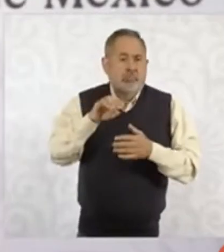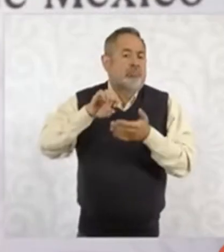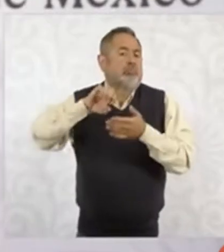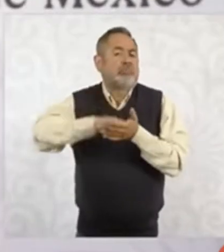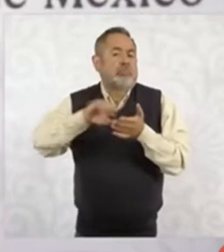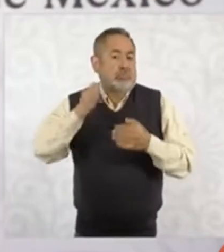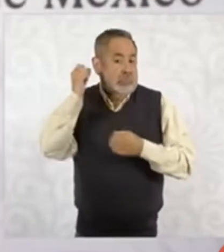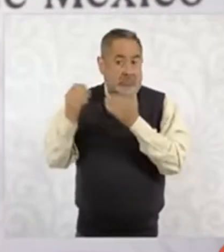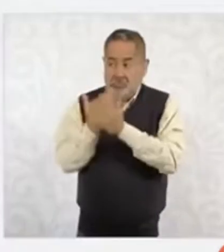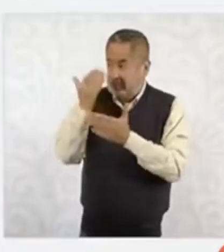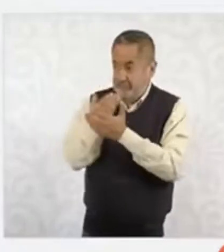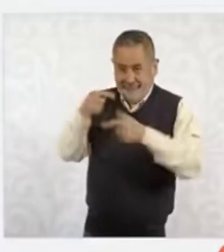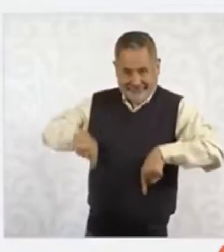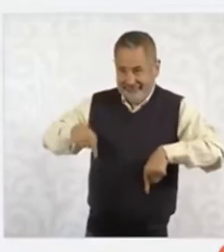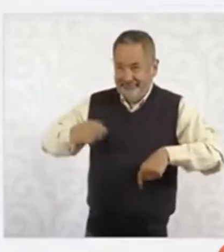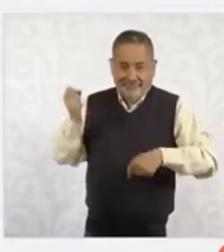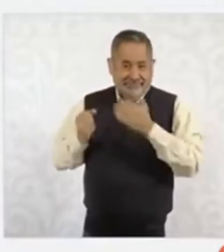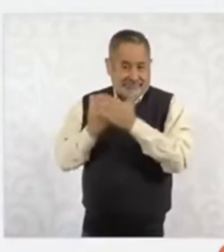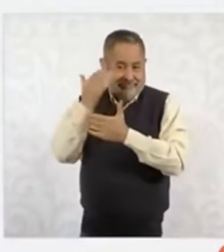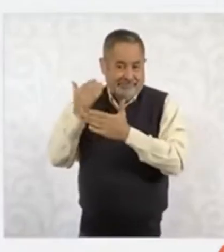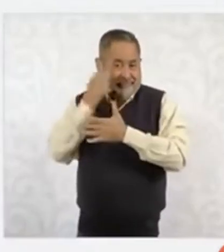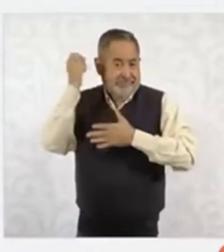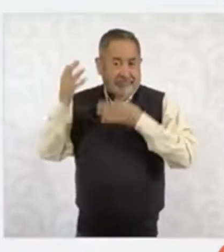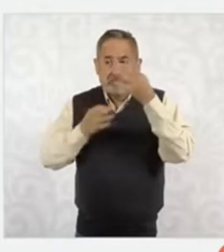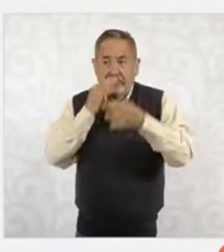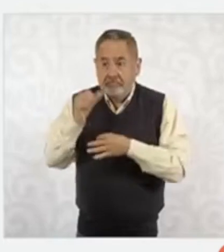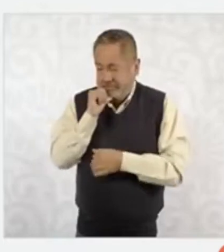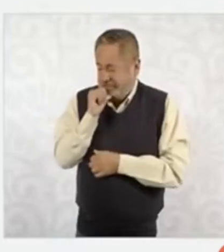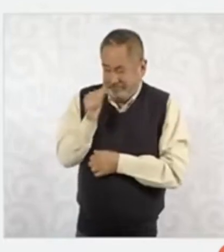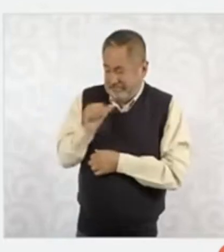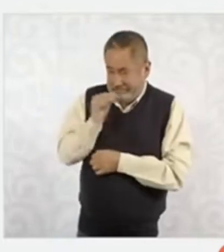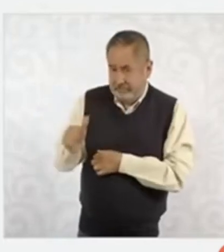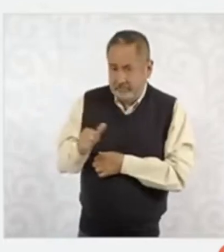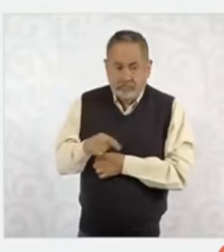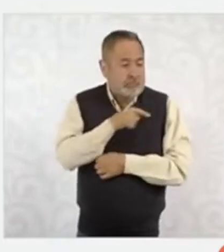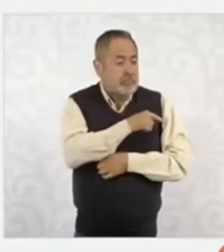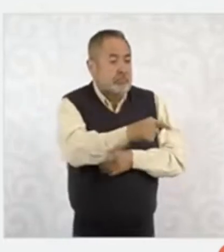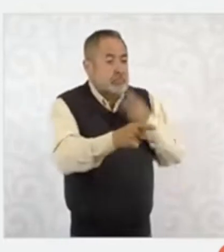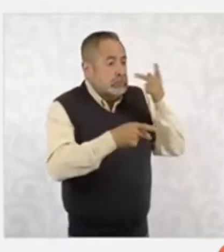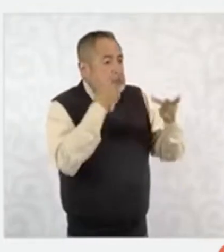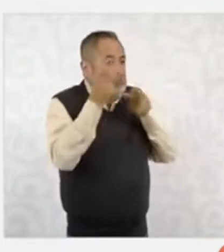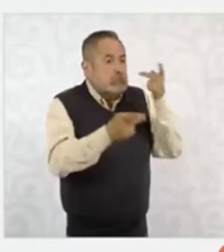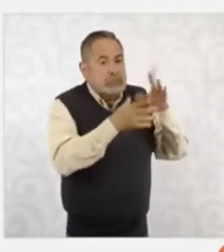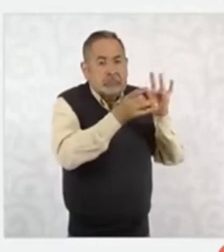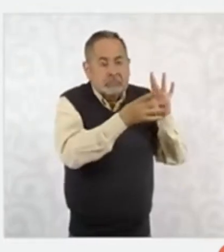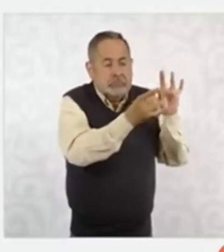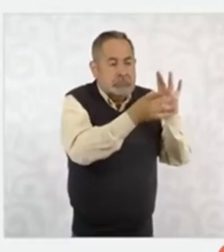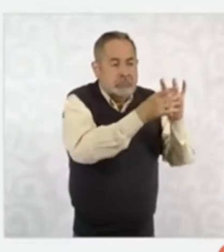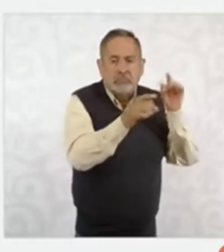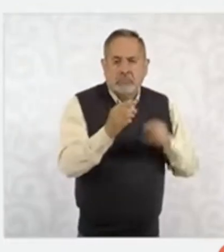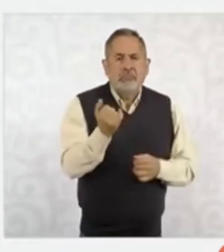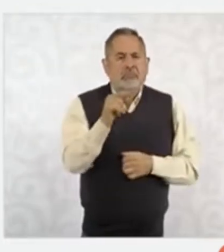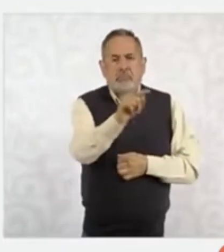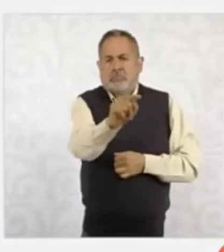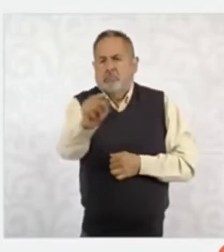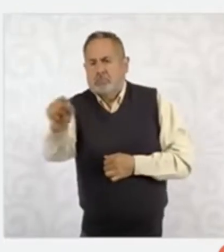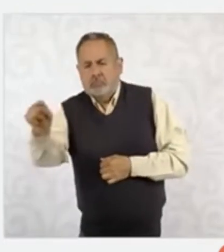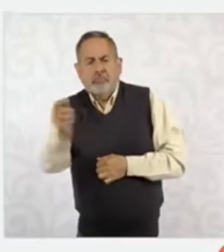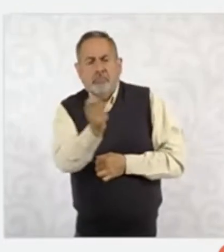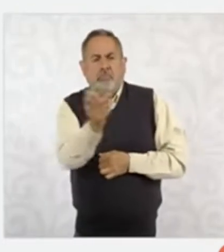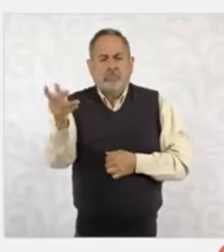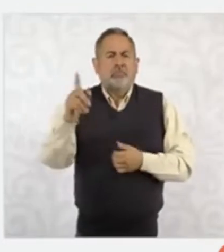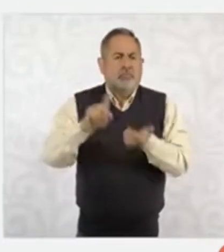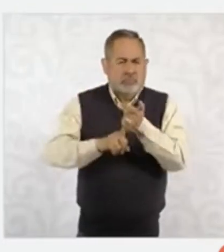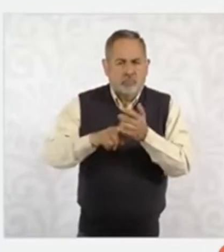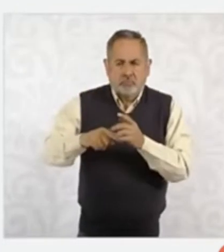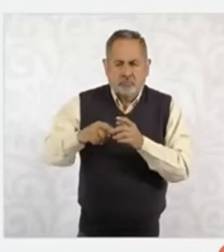existiría sería la opinión que viene en los medios de comunicación. Y ustedes, que muchos de ustedes dan una información